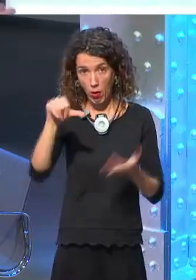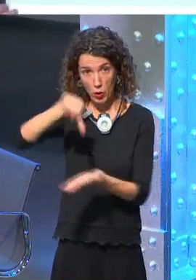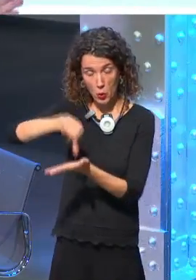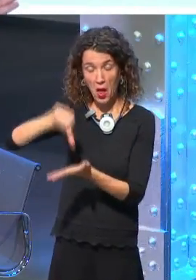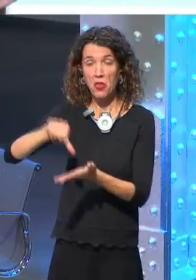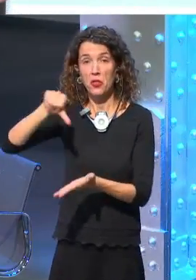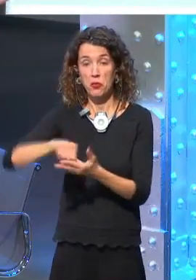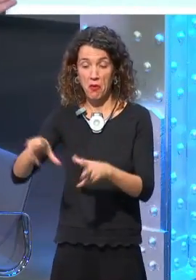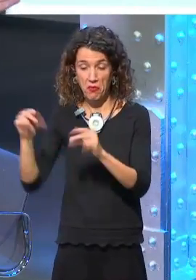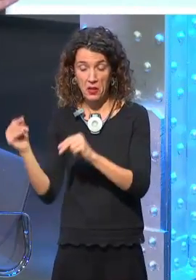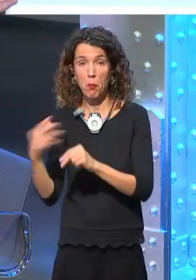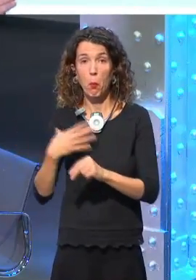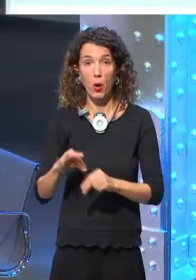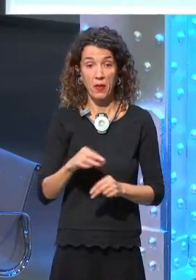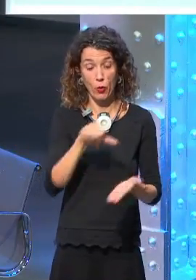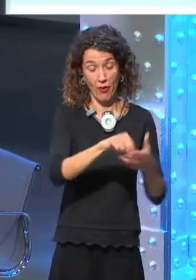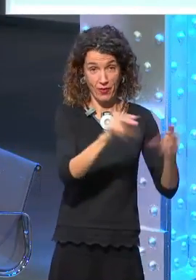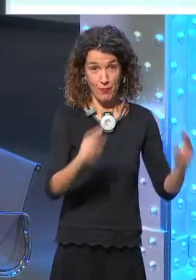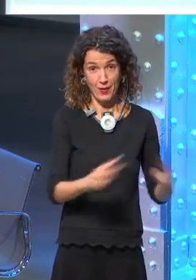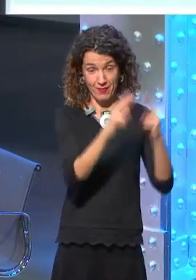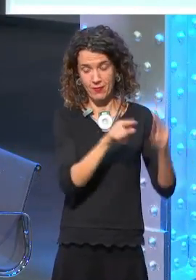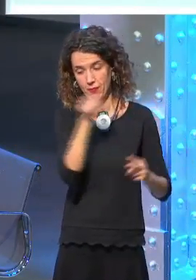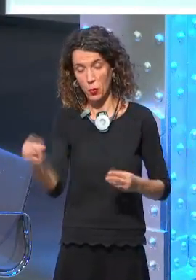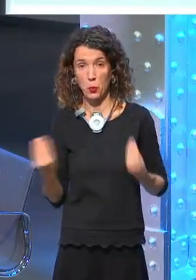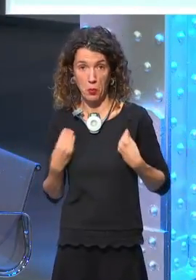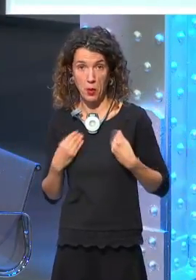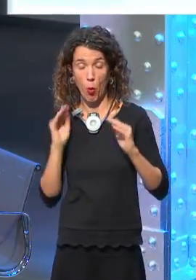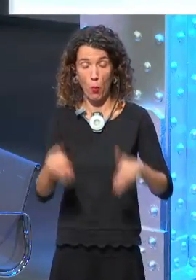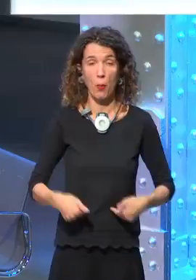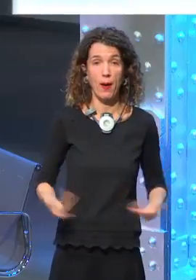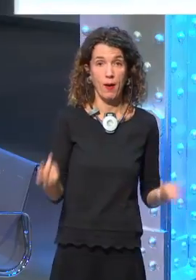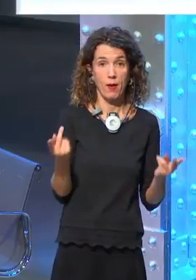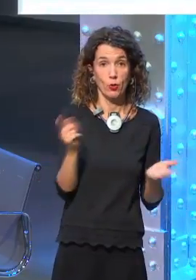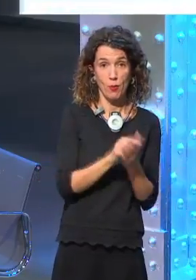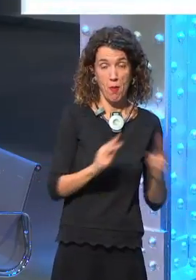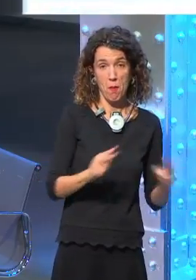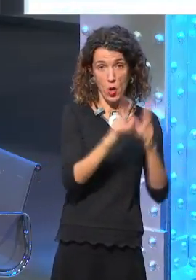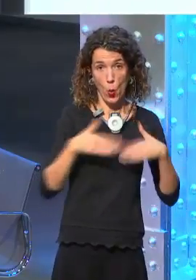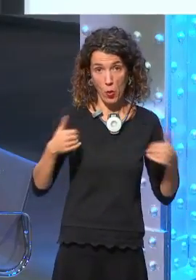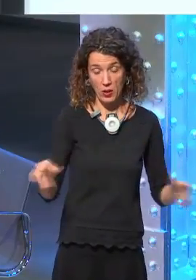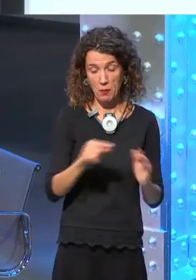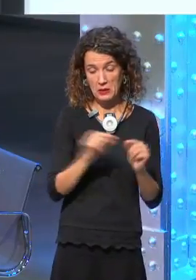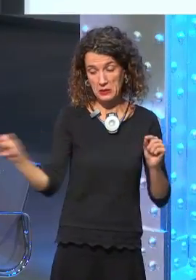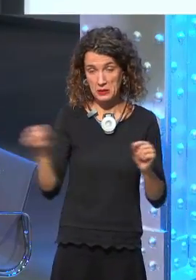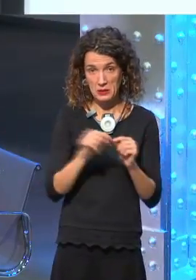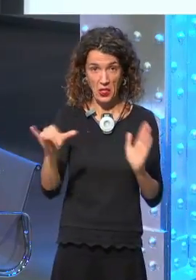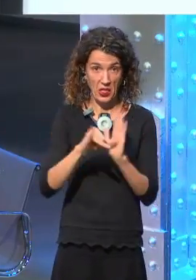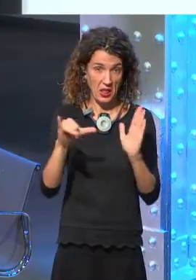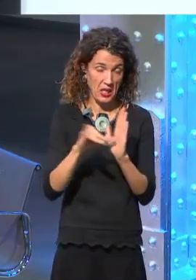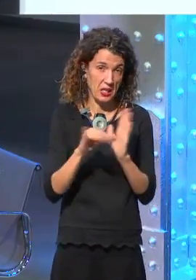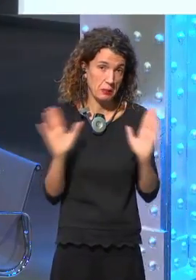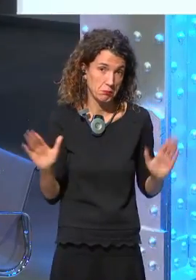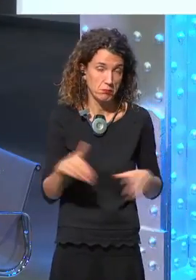la ciudad y puedes vivir en esta ciudad y volver a París cuando quieras. Era un poco la base de esta sugerencia que